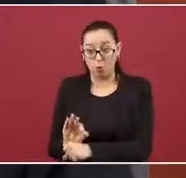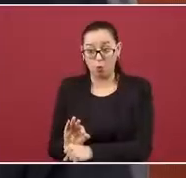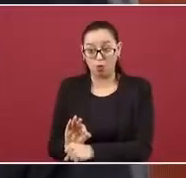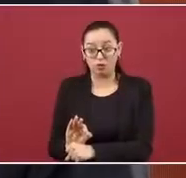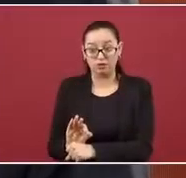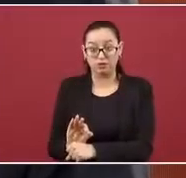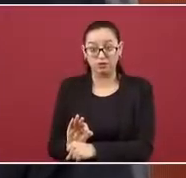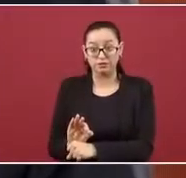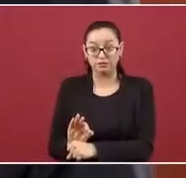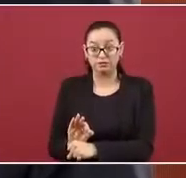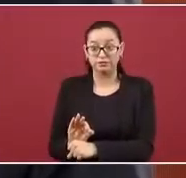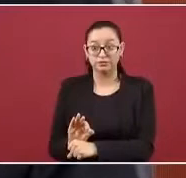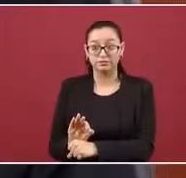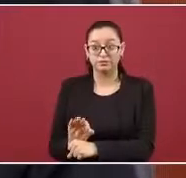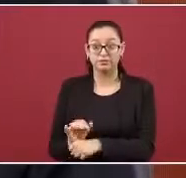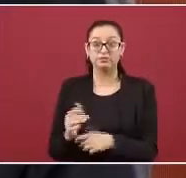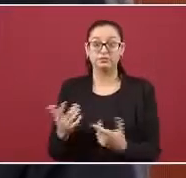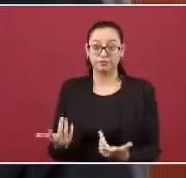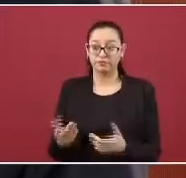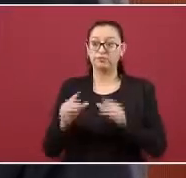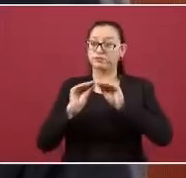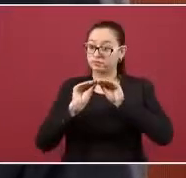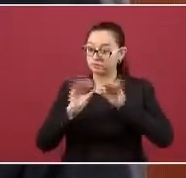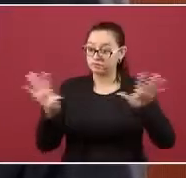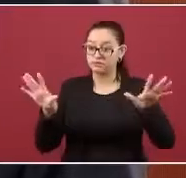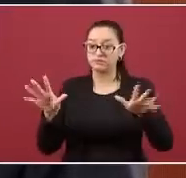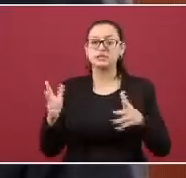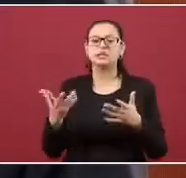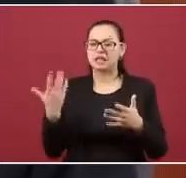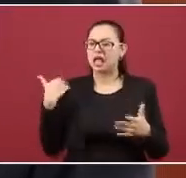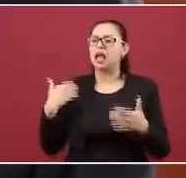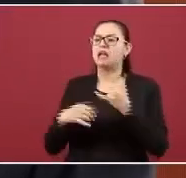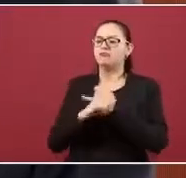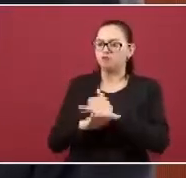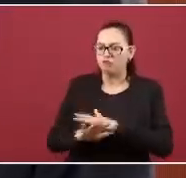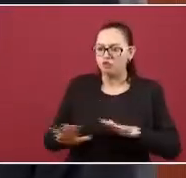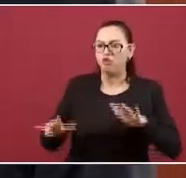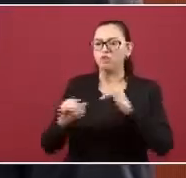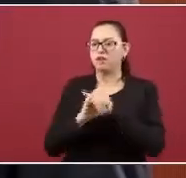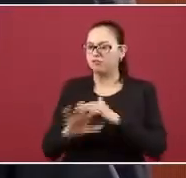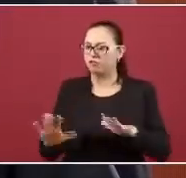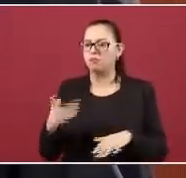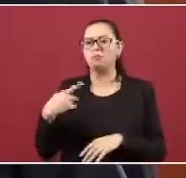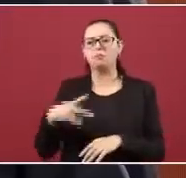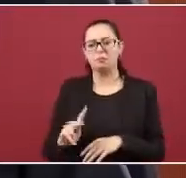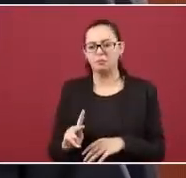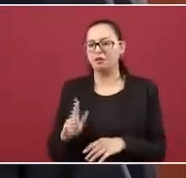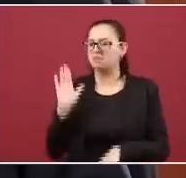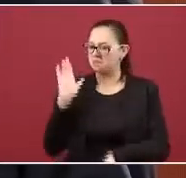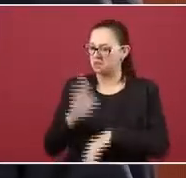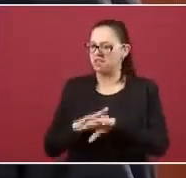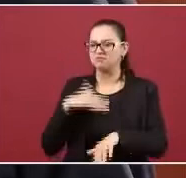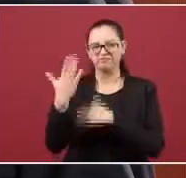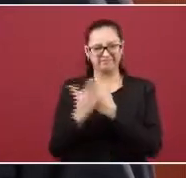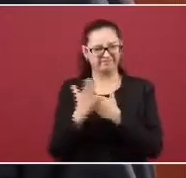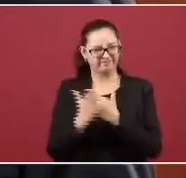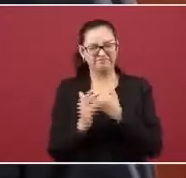como se les va a dar a conocer, ya se ha informado, pero lo vamos a hacer con precisión,